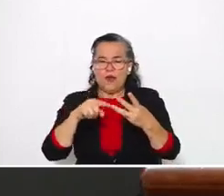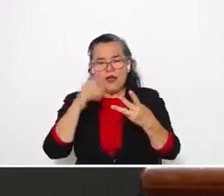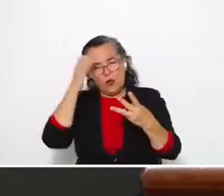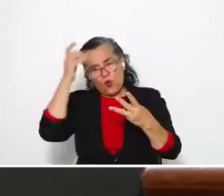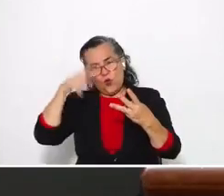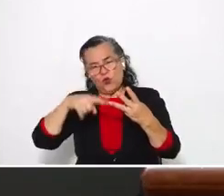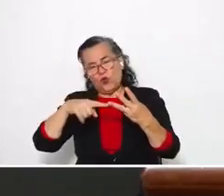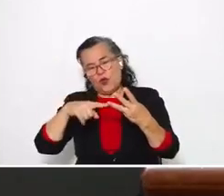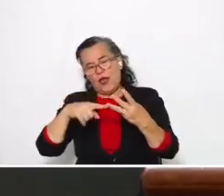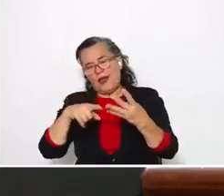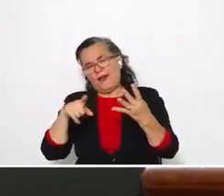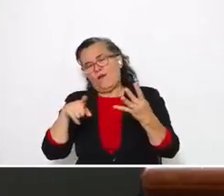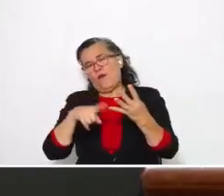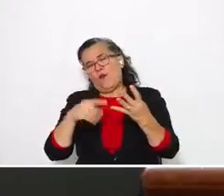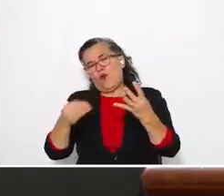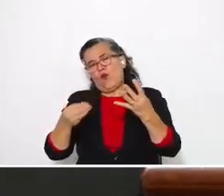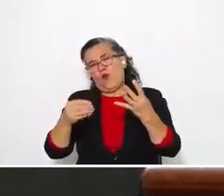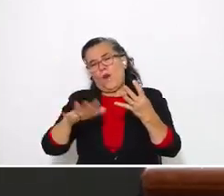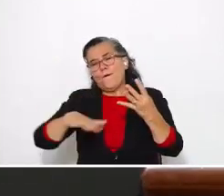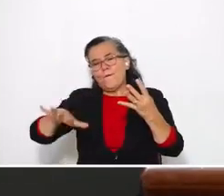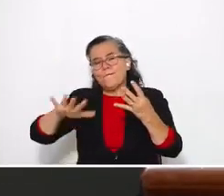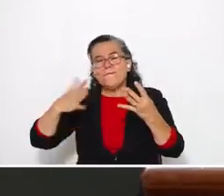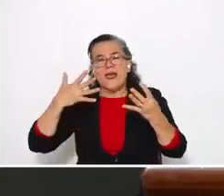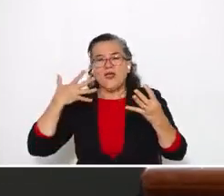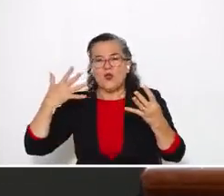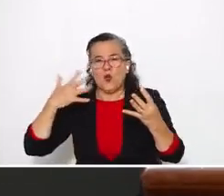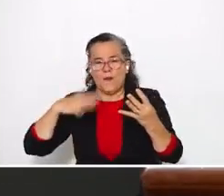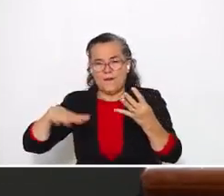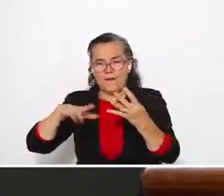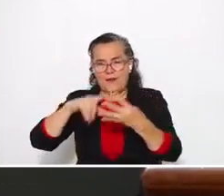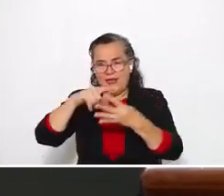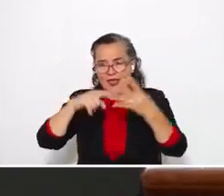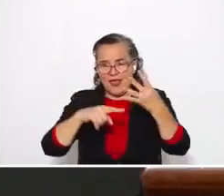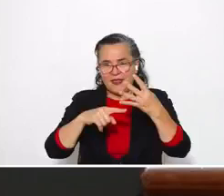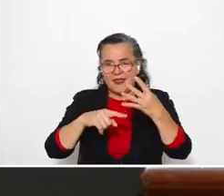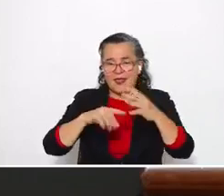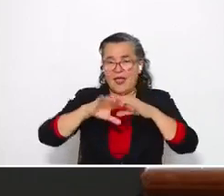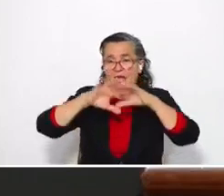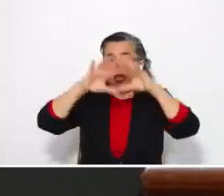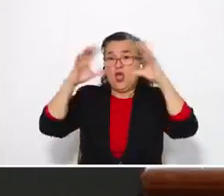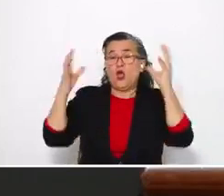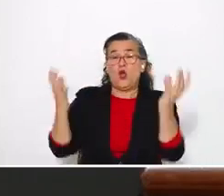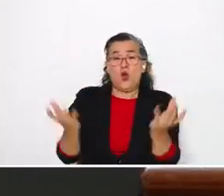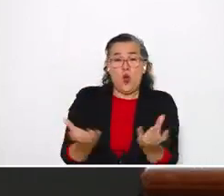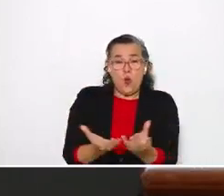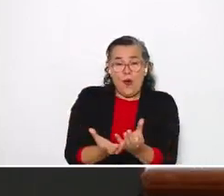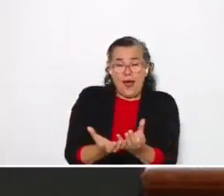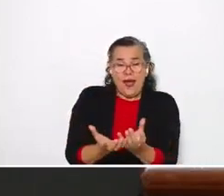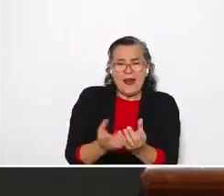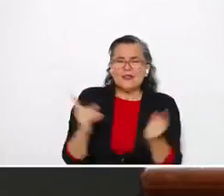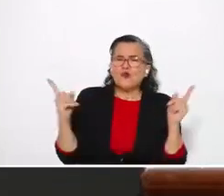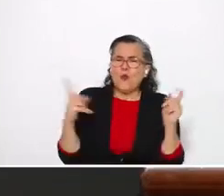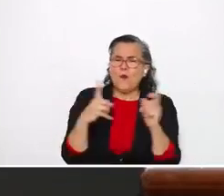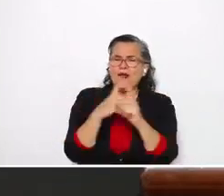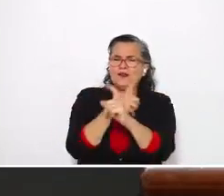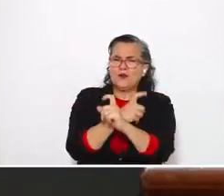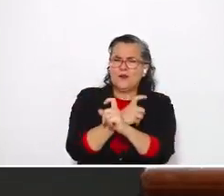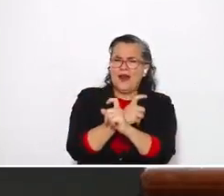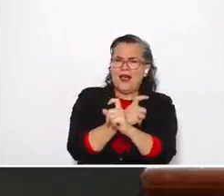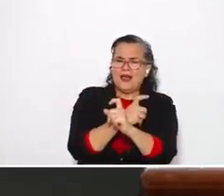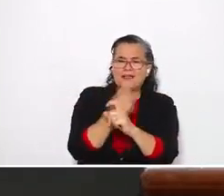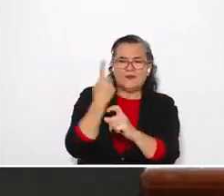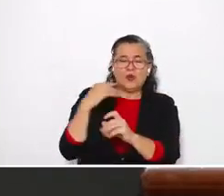y por supuesto medioambiental, que en tanto globales son mucho más complejas que aquellas